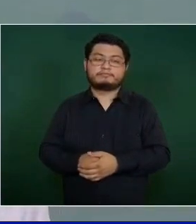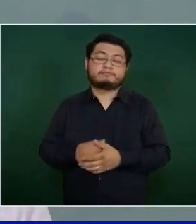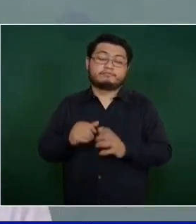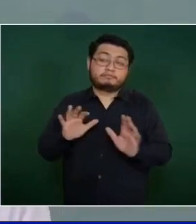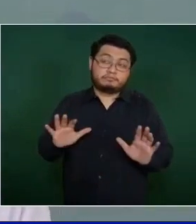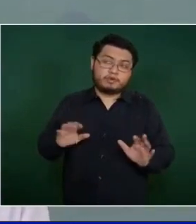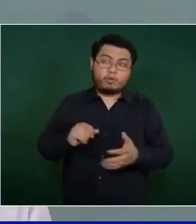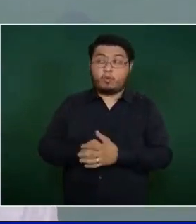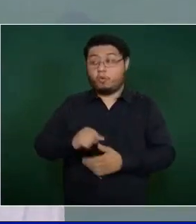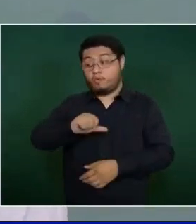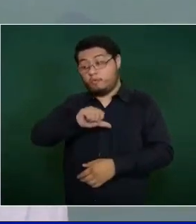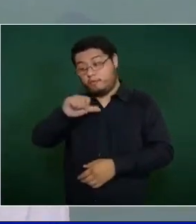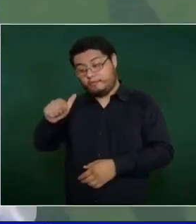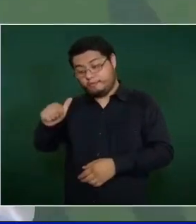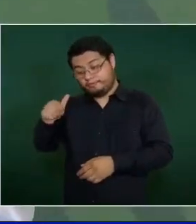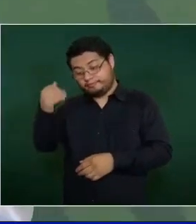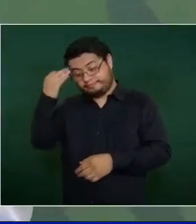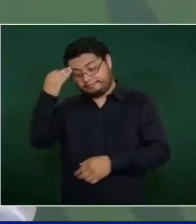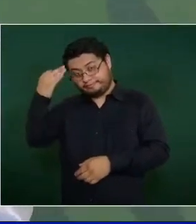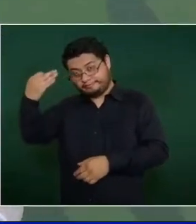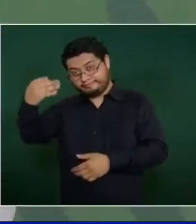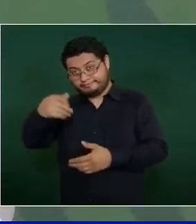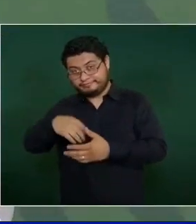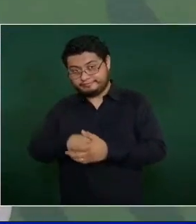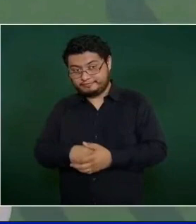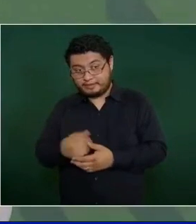fueron otros tiempos y ahora